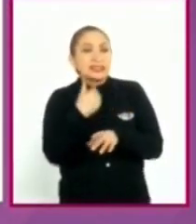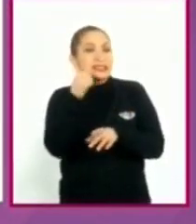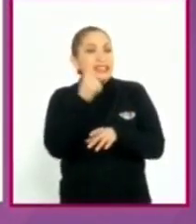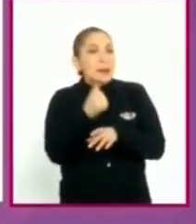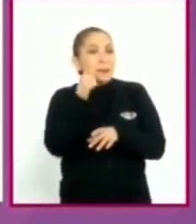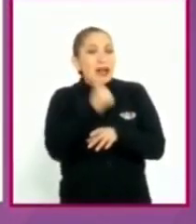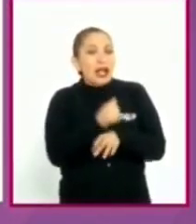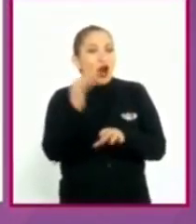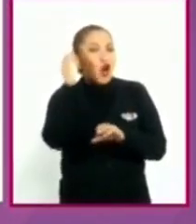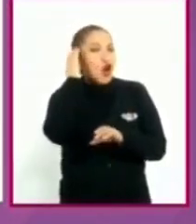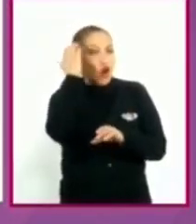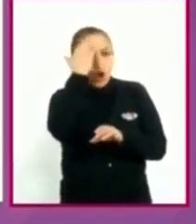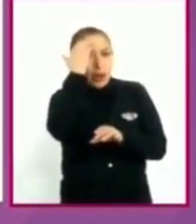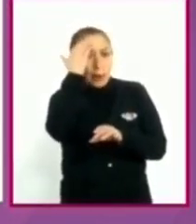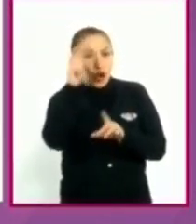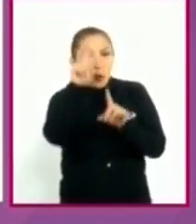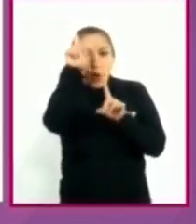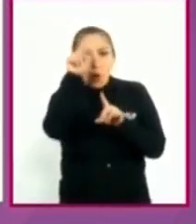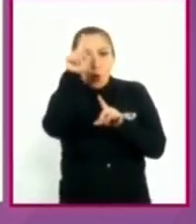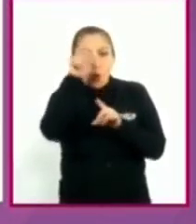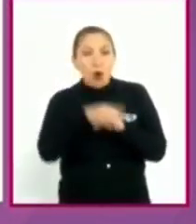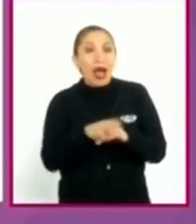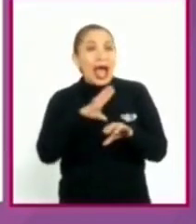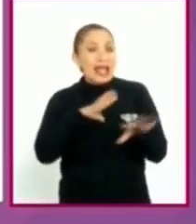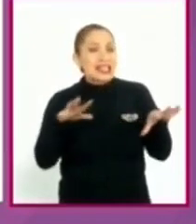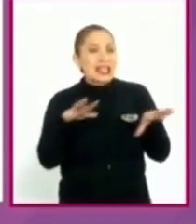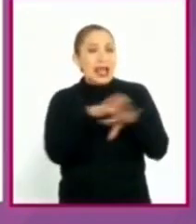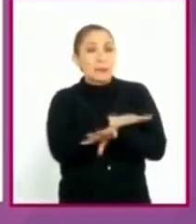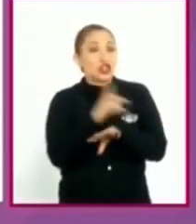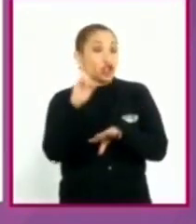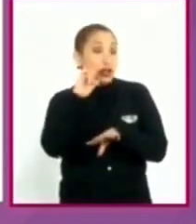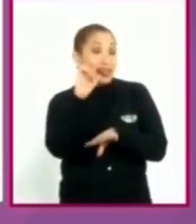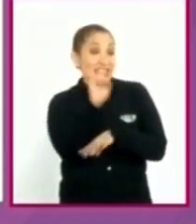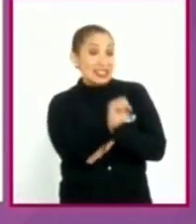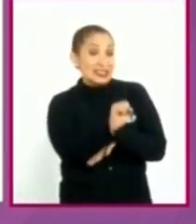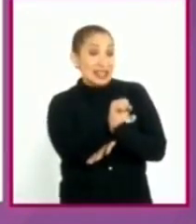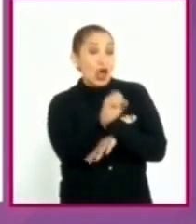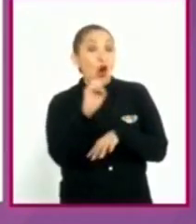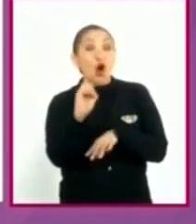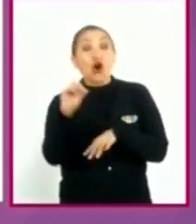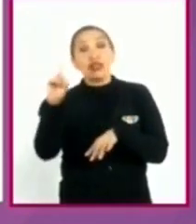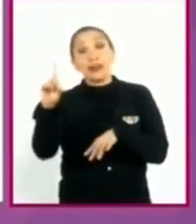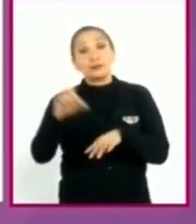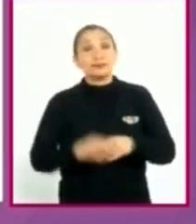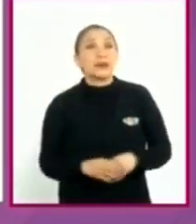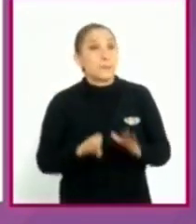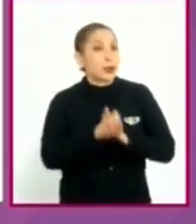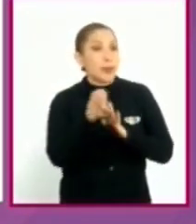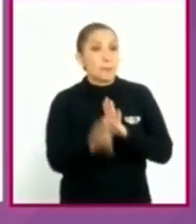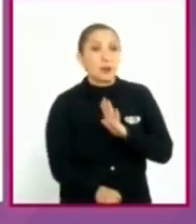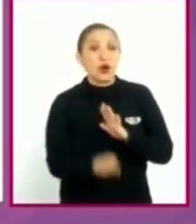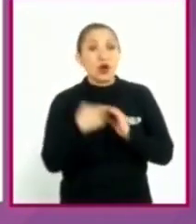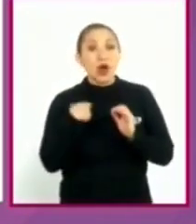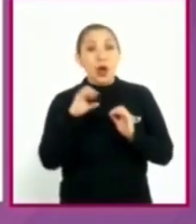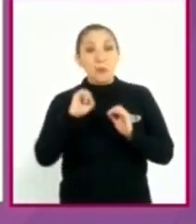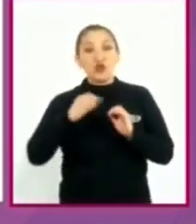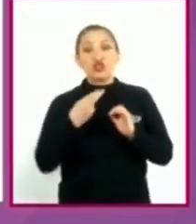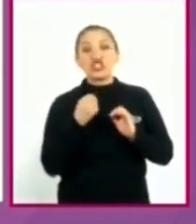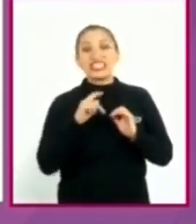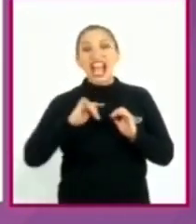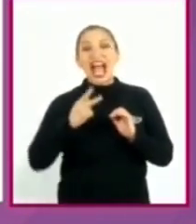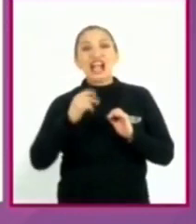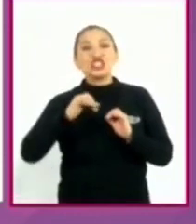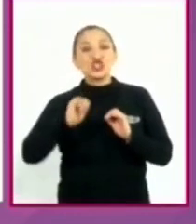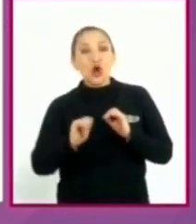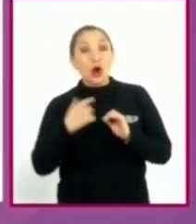Usualmente los conocemos como acentos. Hay cambios en el sonido de la S o de la D. Por ejemplo, muchacho en